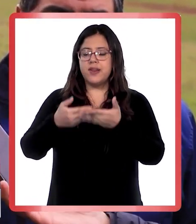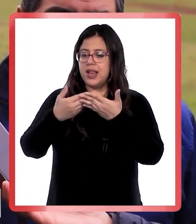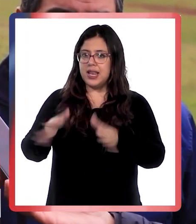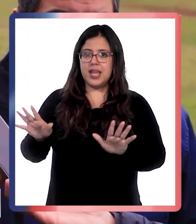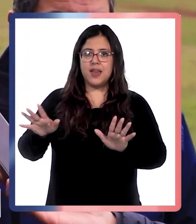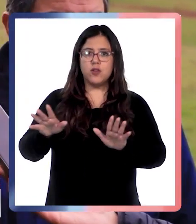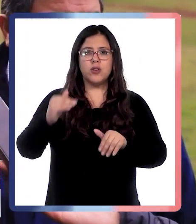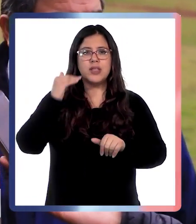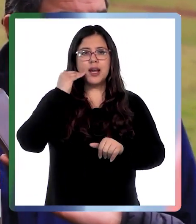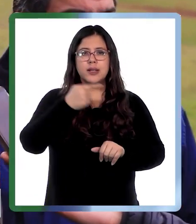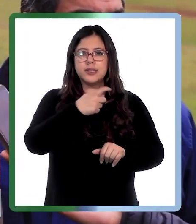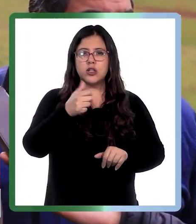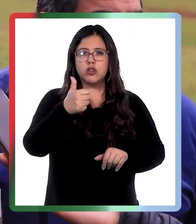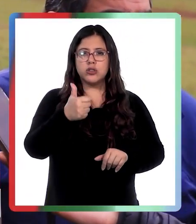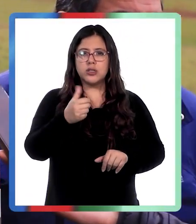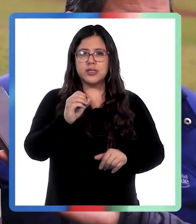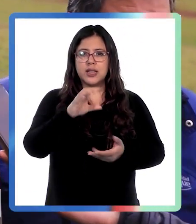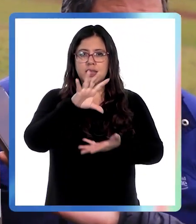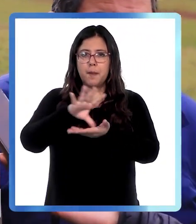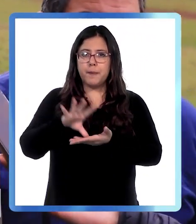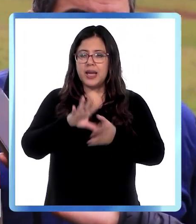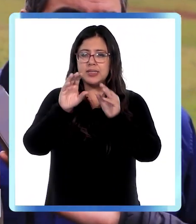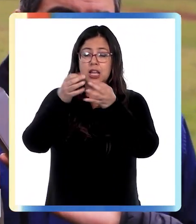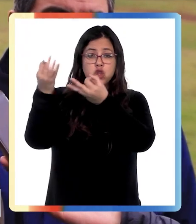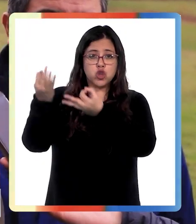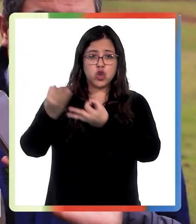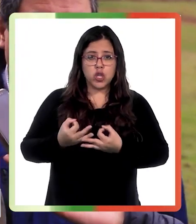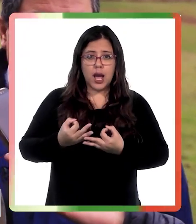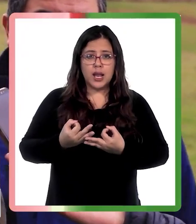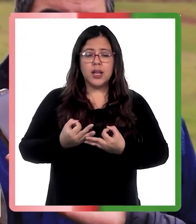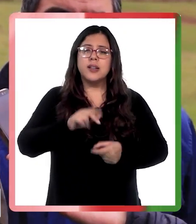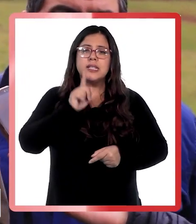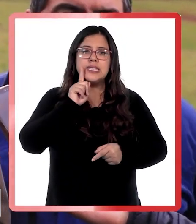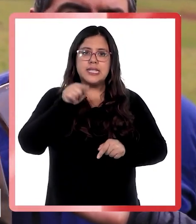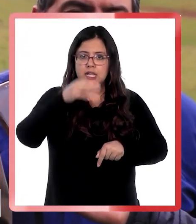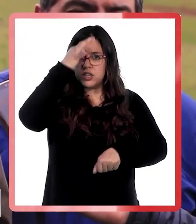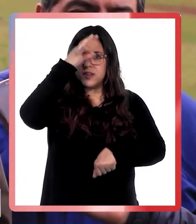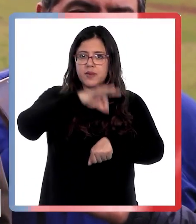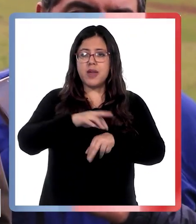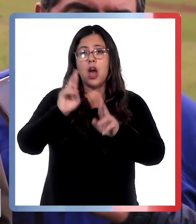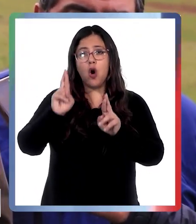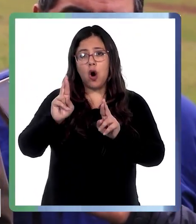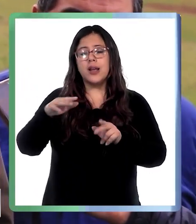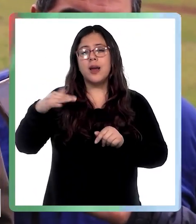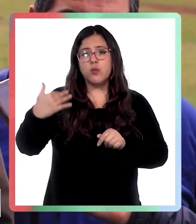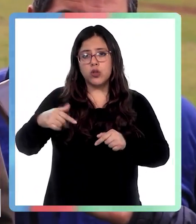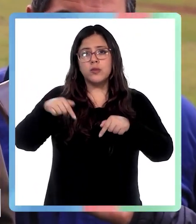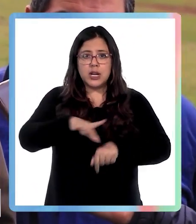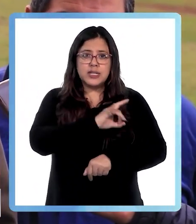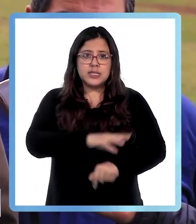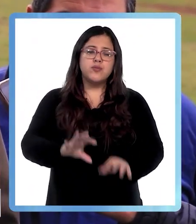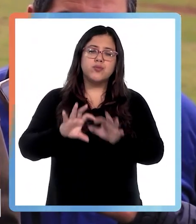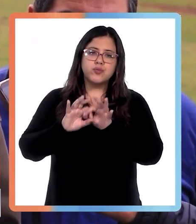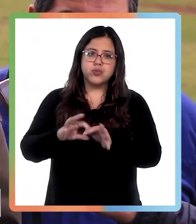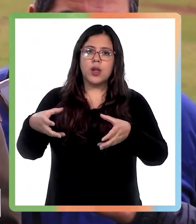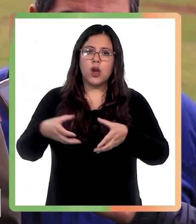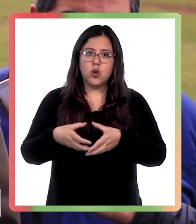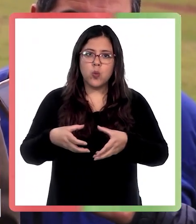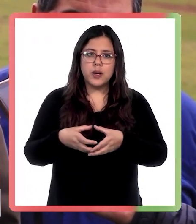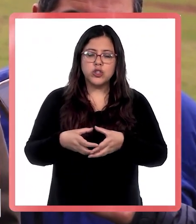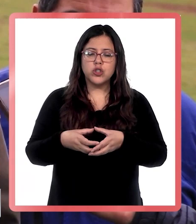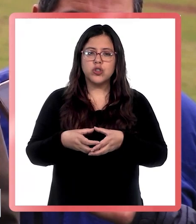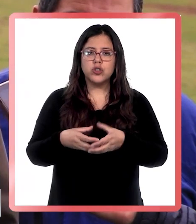declara libre de los casi 160 y tantos países que que la tienen para nosotros sería unito y queremos agradecer como